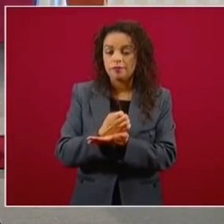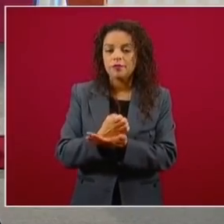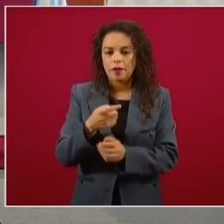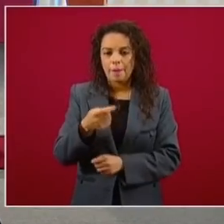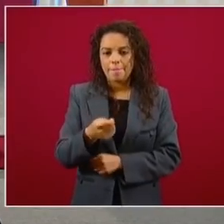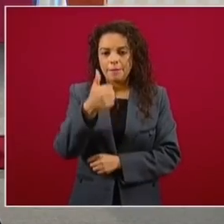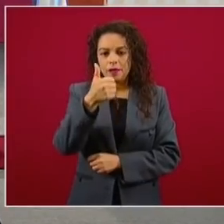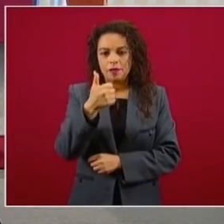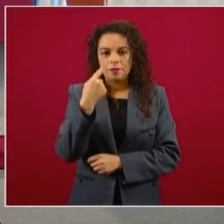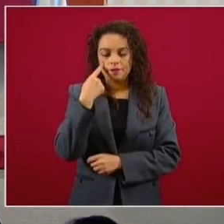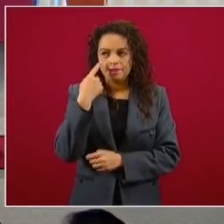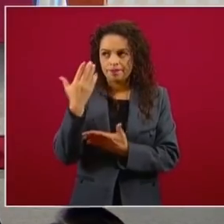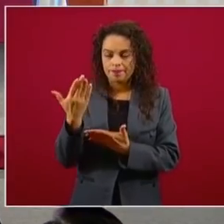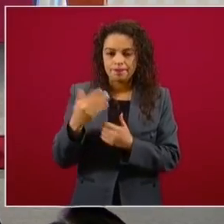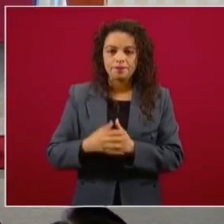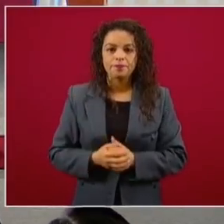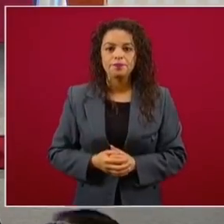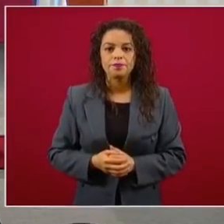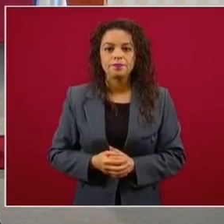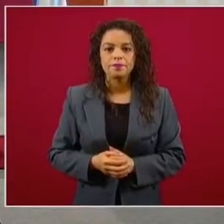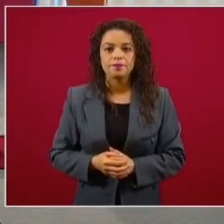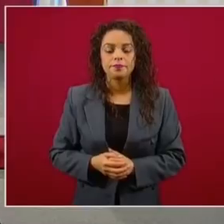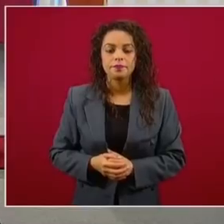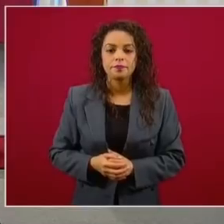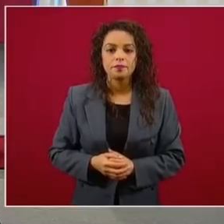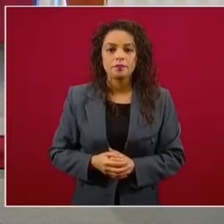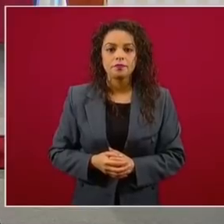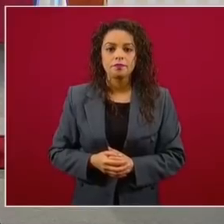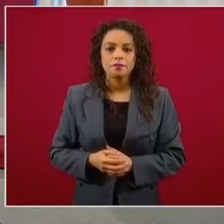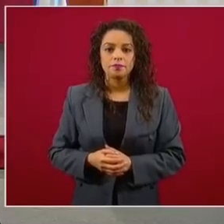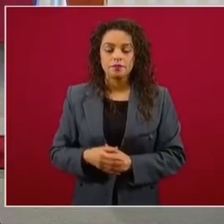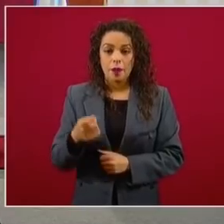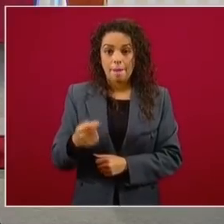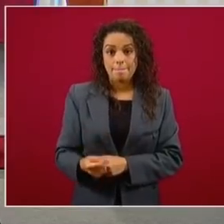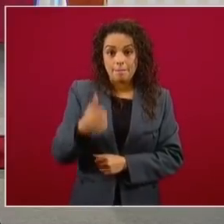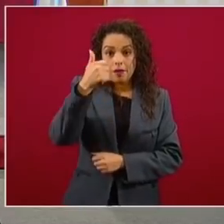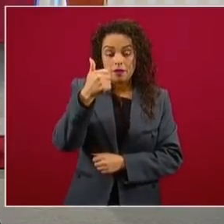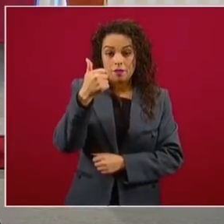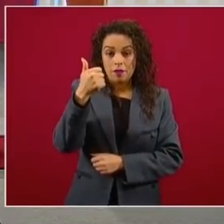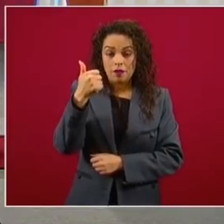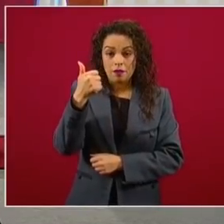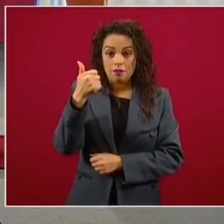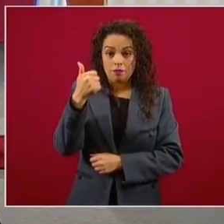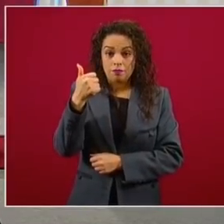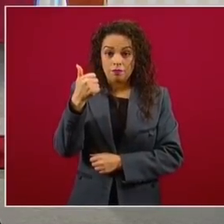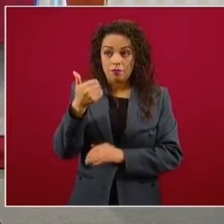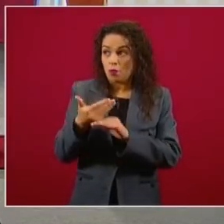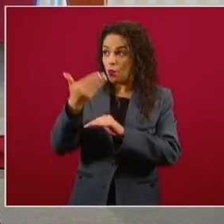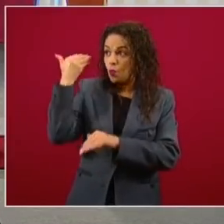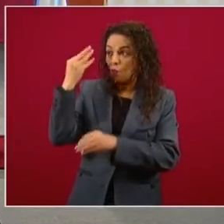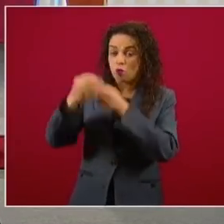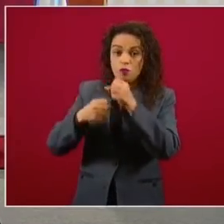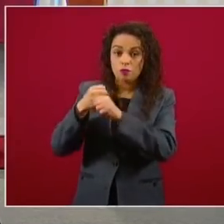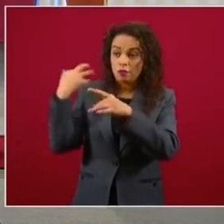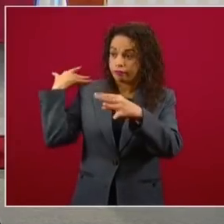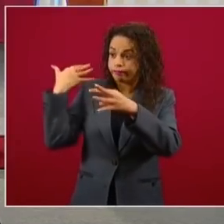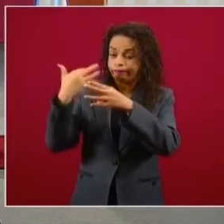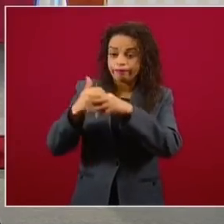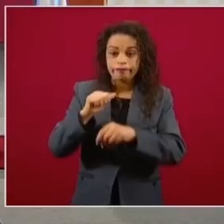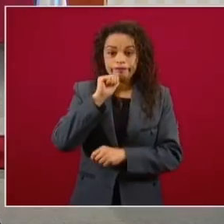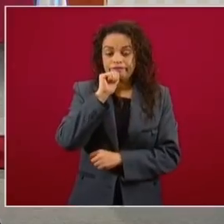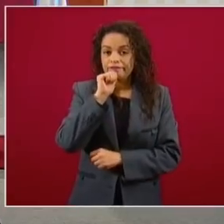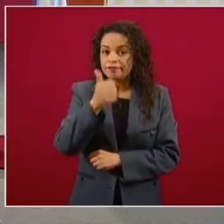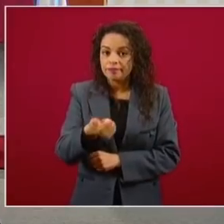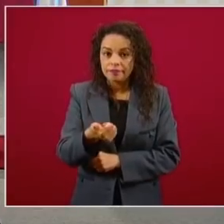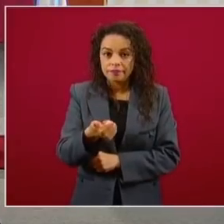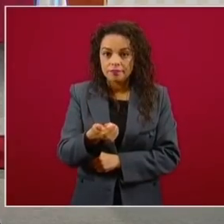es una crisis económica extraordinariamente inusual, es la primera crisis en la historia que es una crisis económica por diseño, es decir,